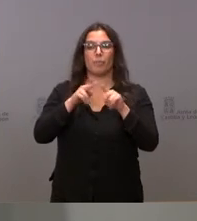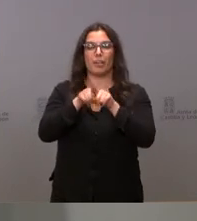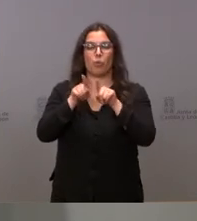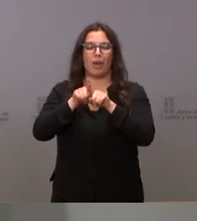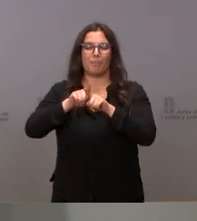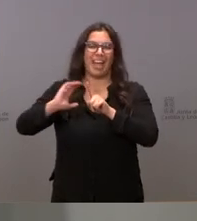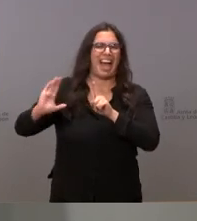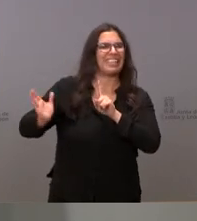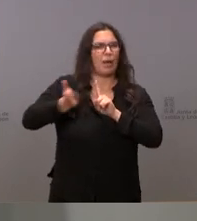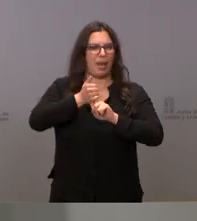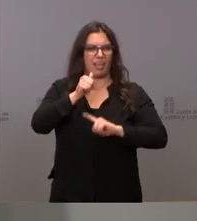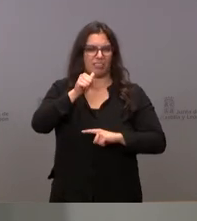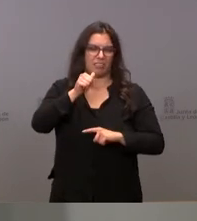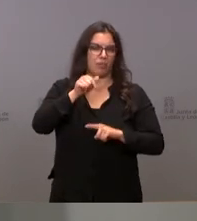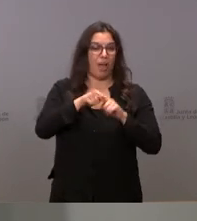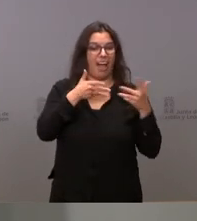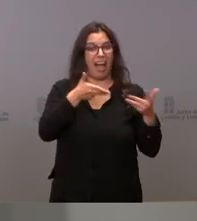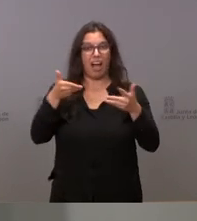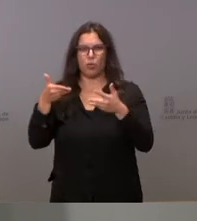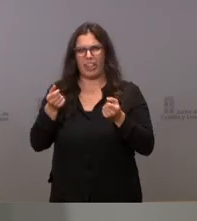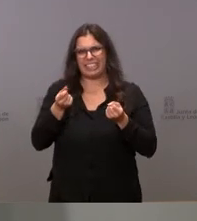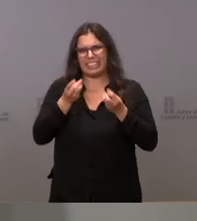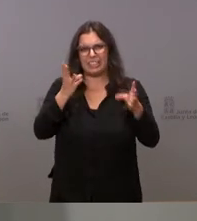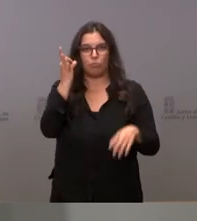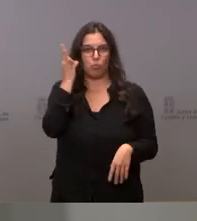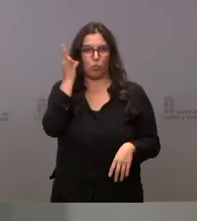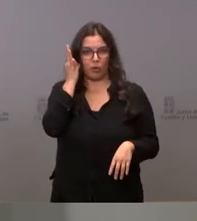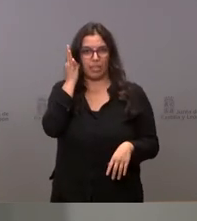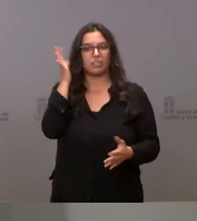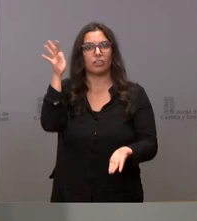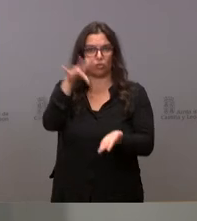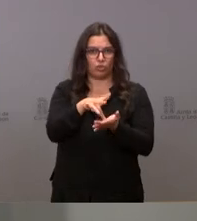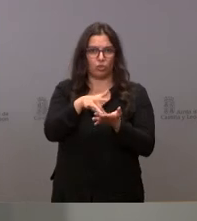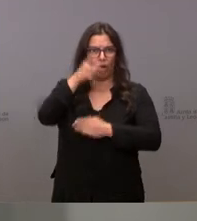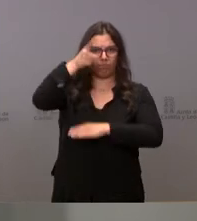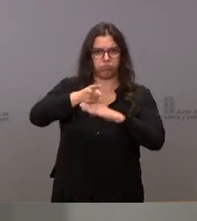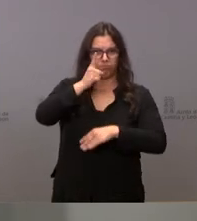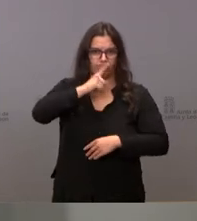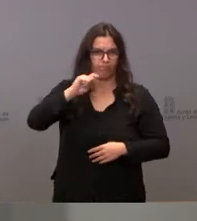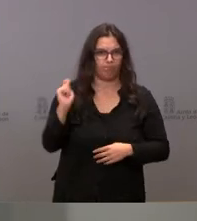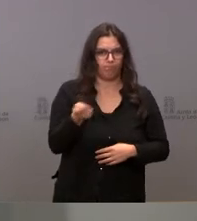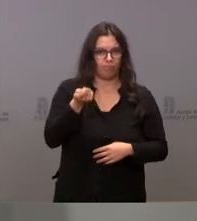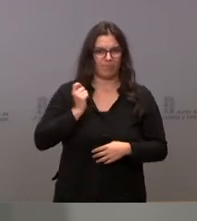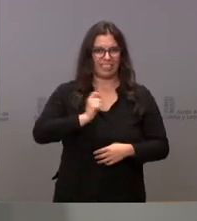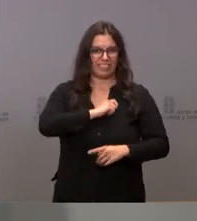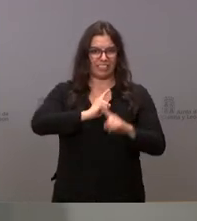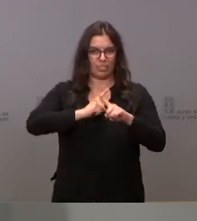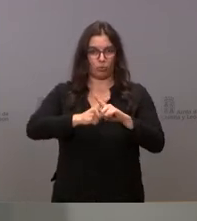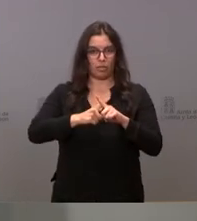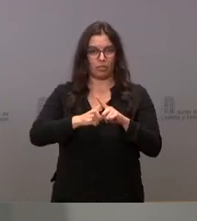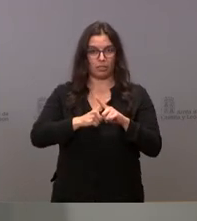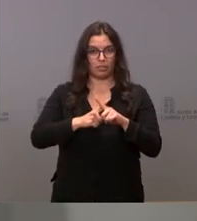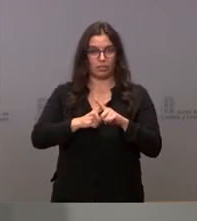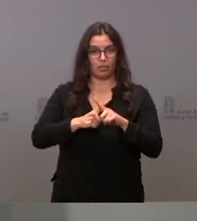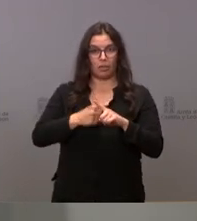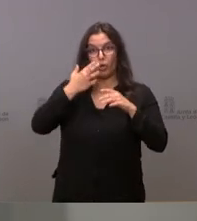a decenas de mujeres que están en ese entorno. la persecución de la trata a quien le corresponde es al delegado